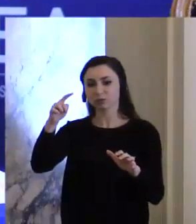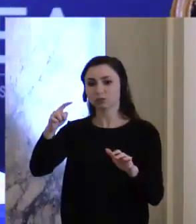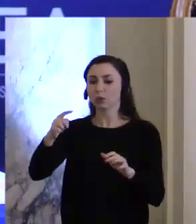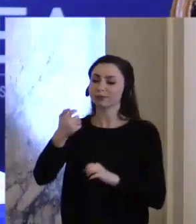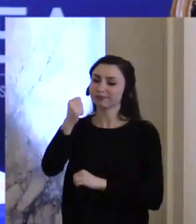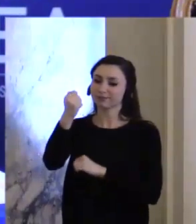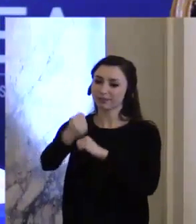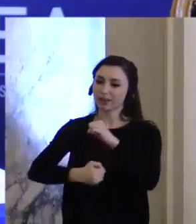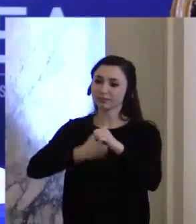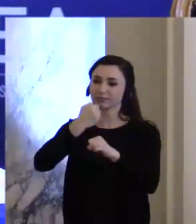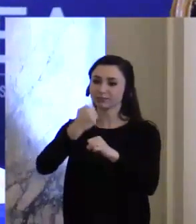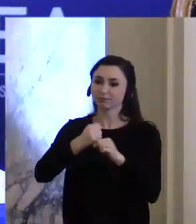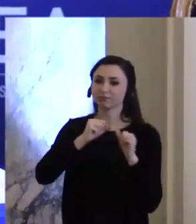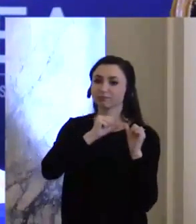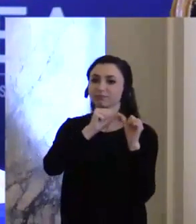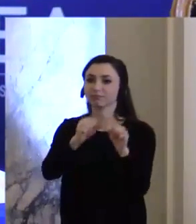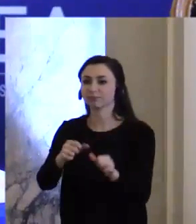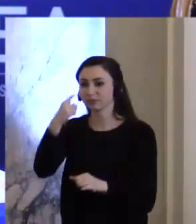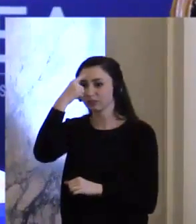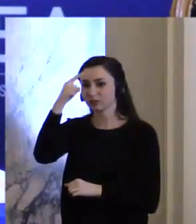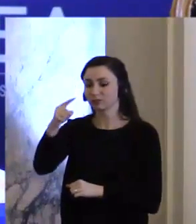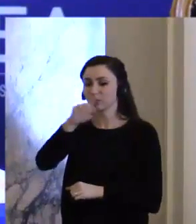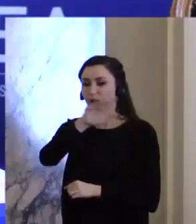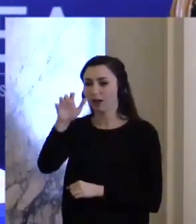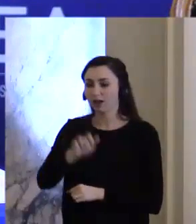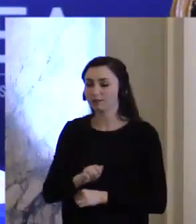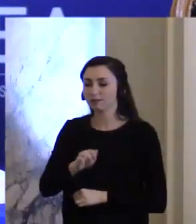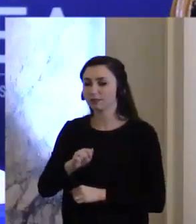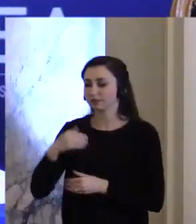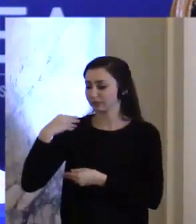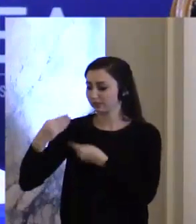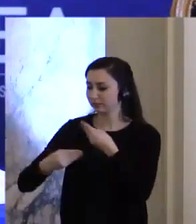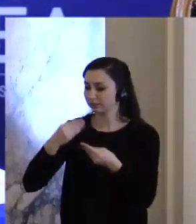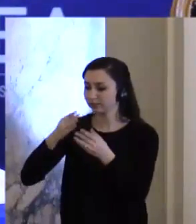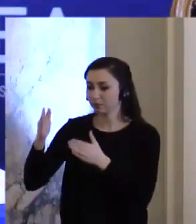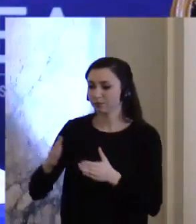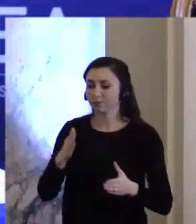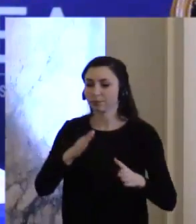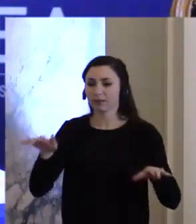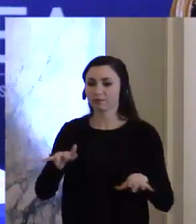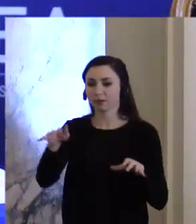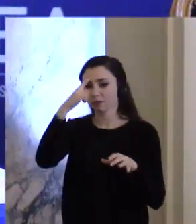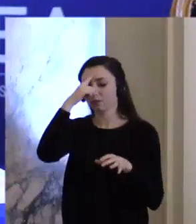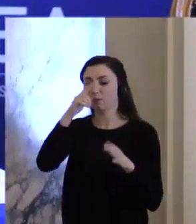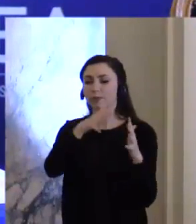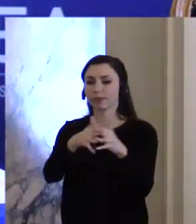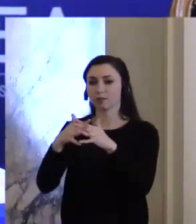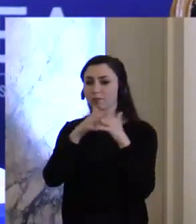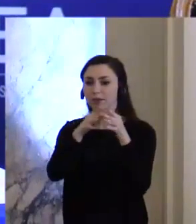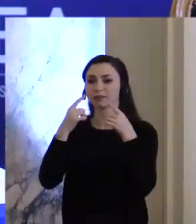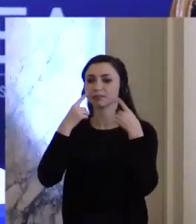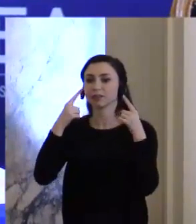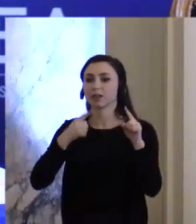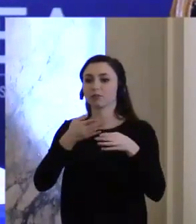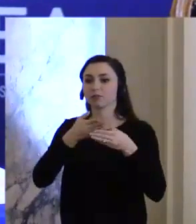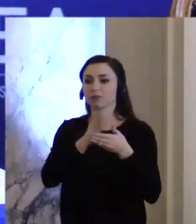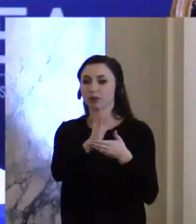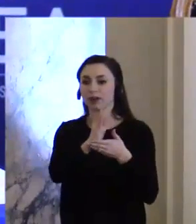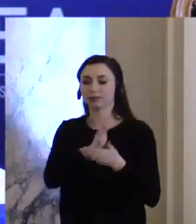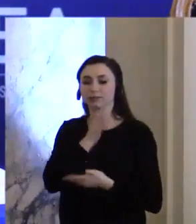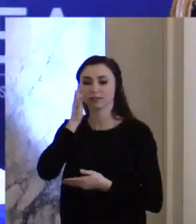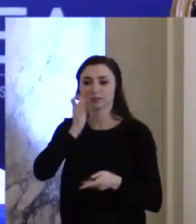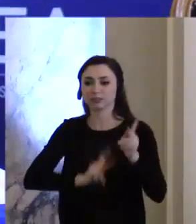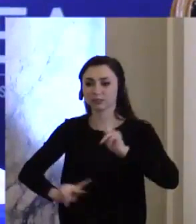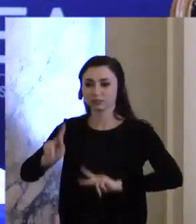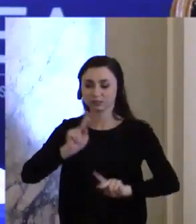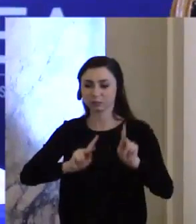Plan de Acción de la Declaración Americana de los Derechos de los Pueblos Indígenas. Y mucho me gustaría que